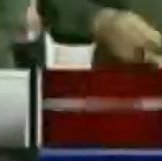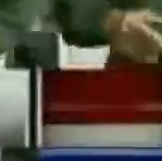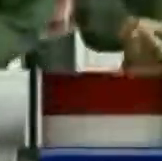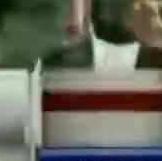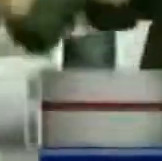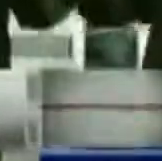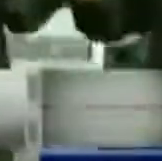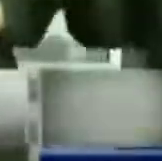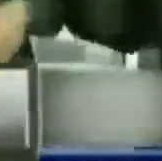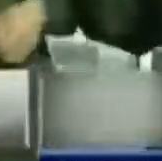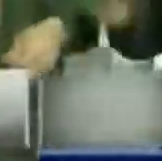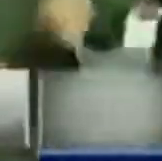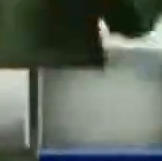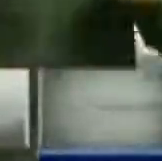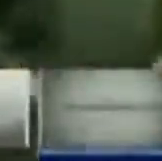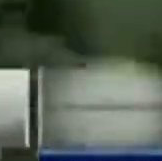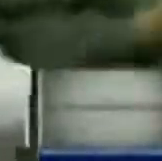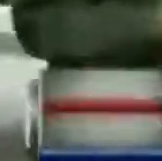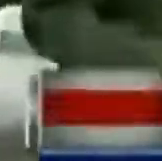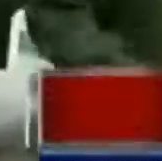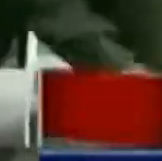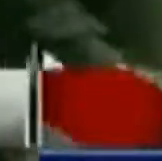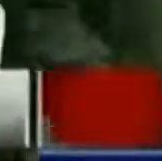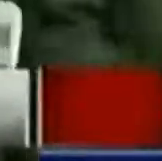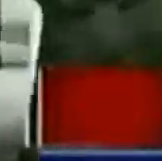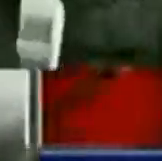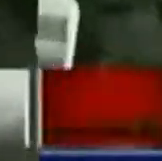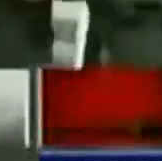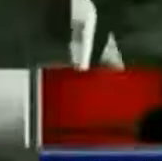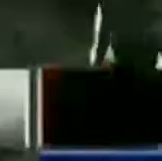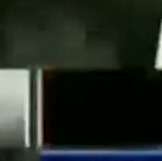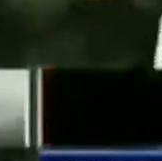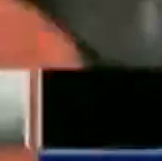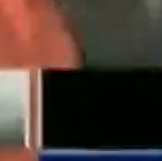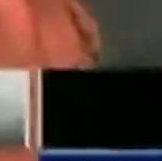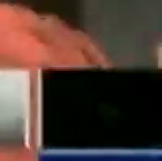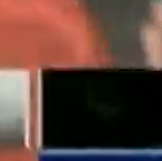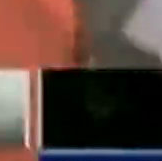dueño Pero solo era un sueño